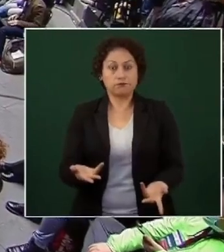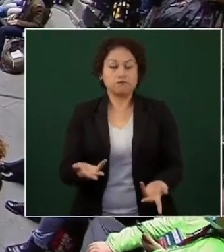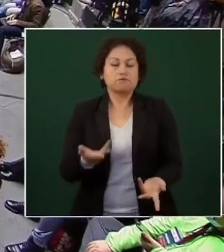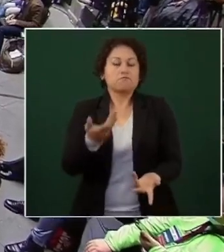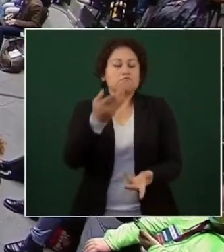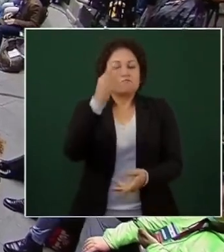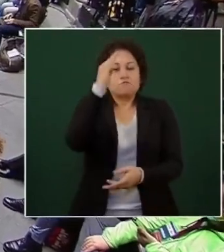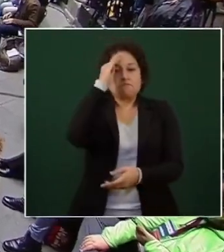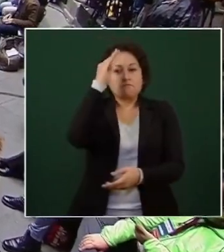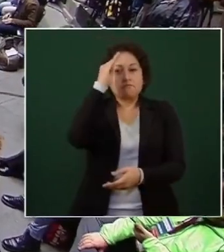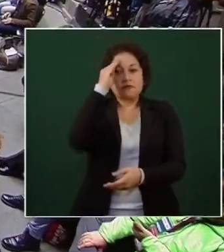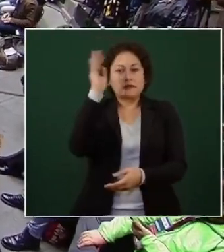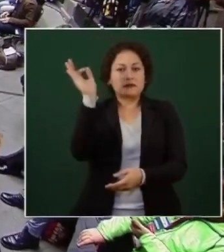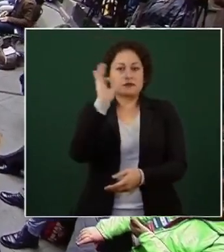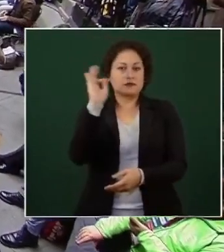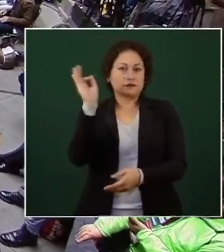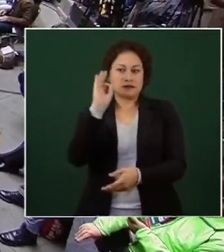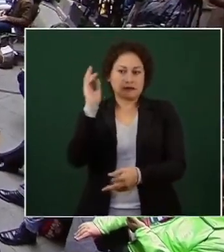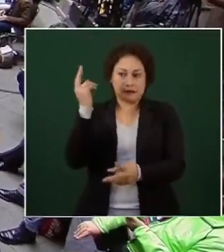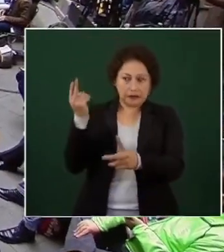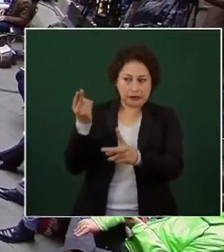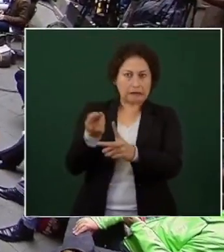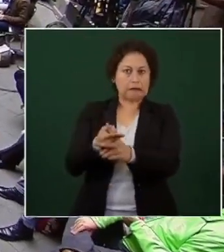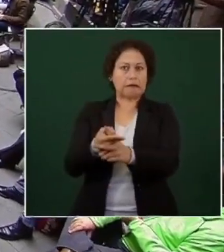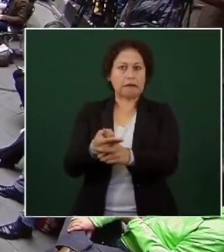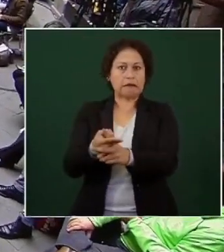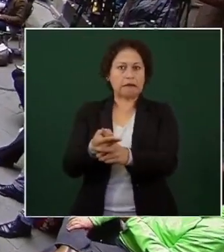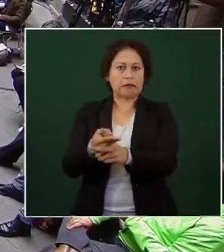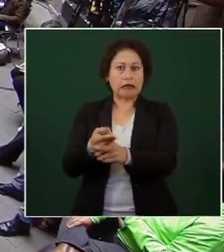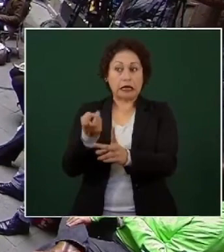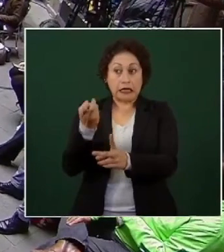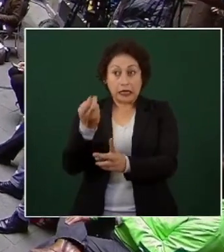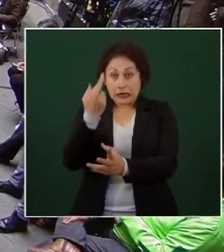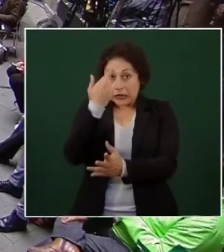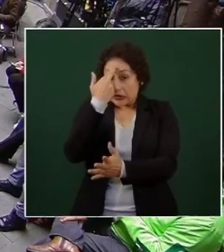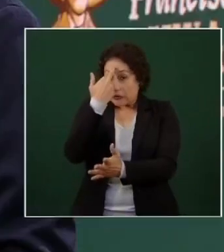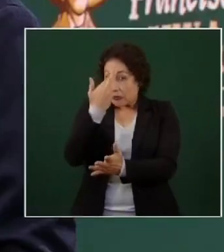este atentado, se hubiese cometido un crimen,